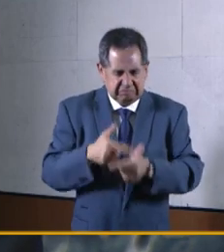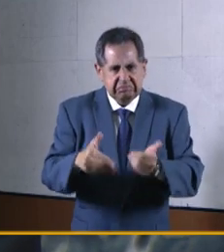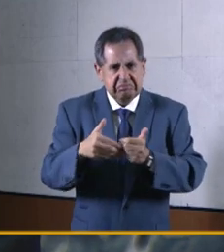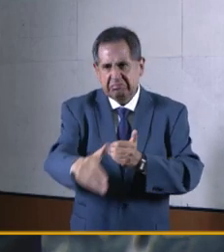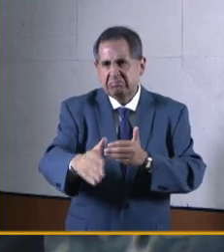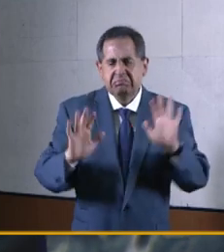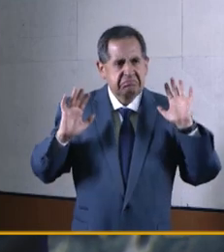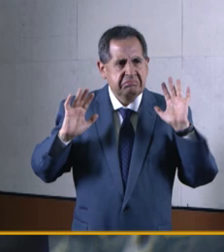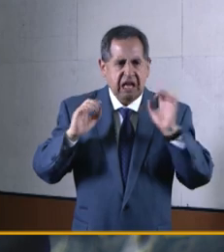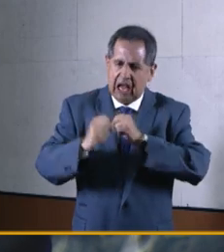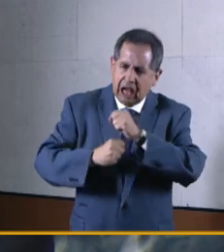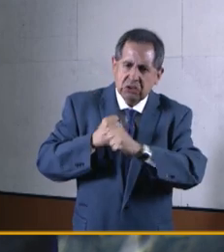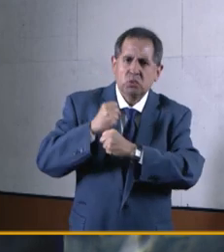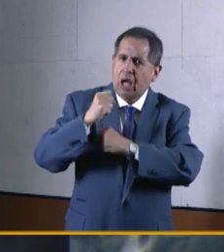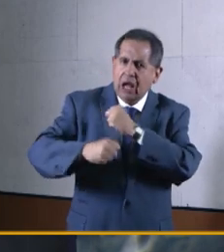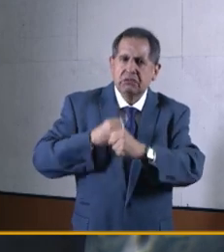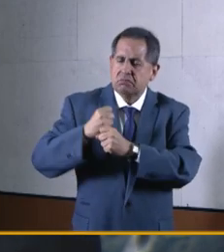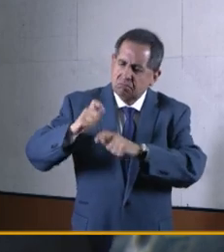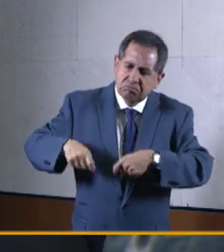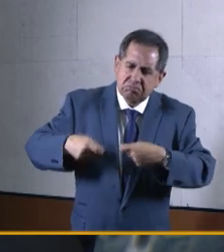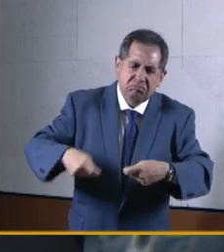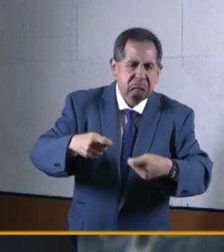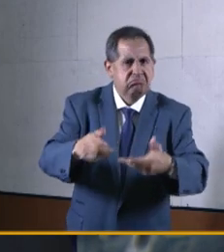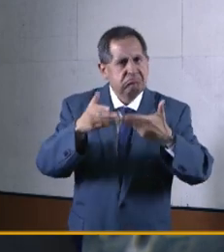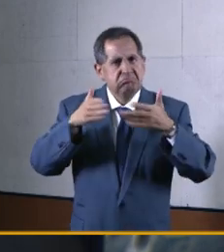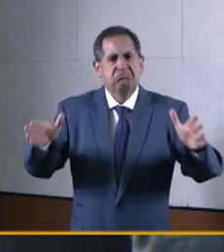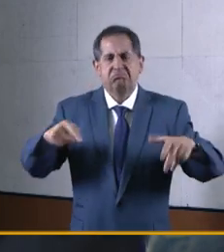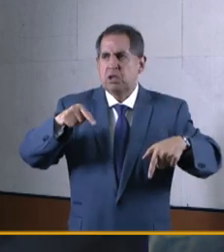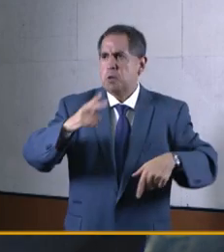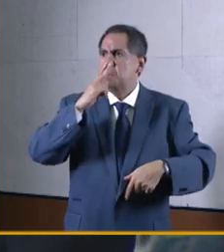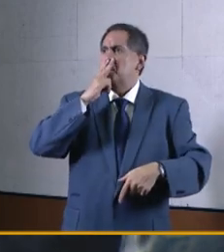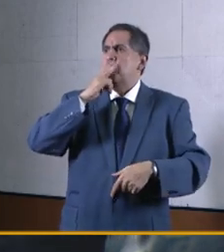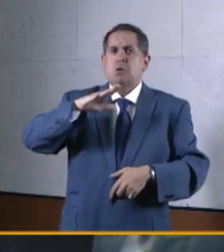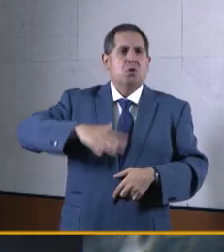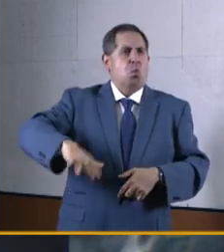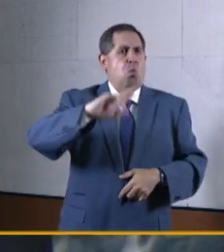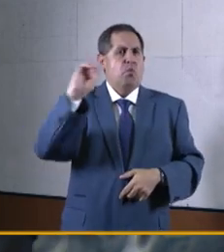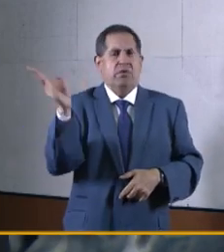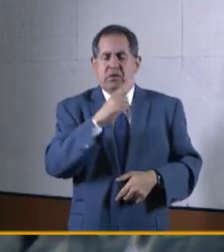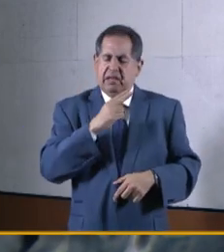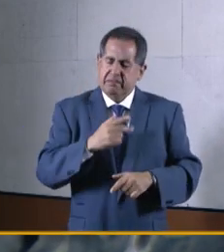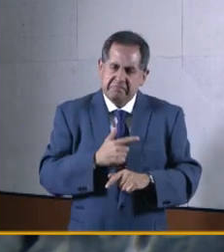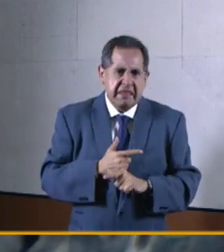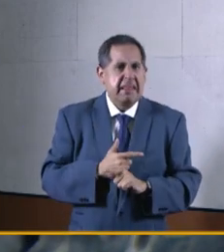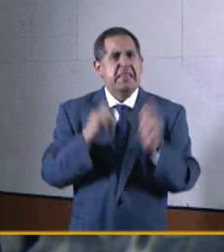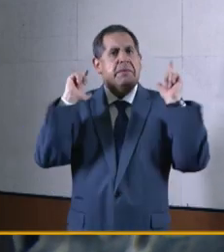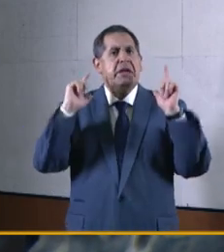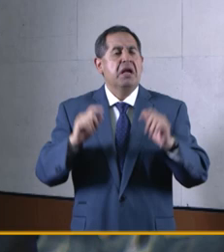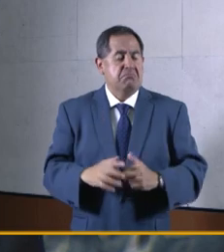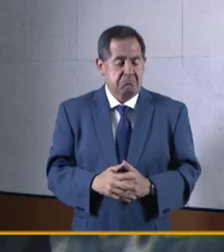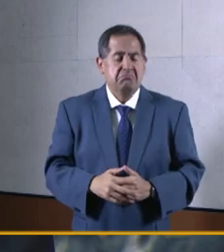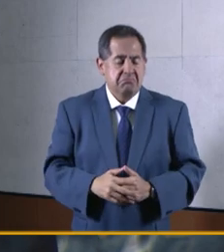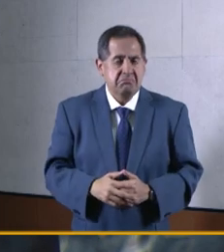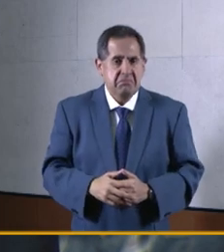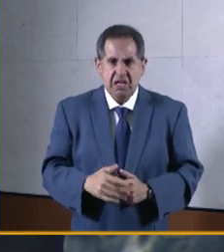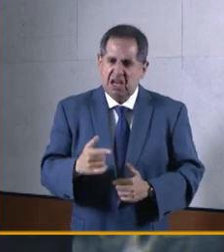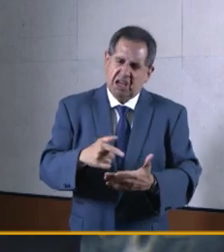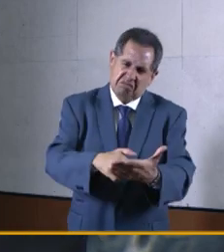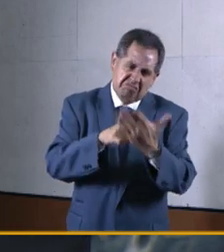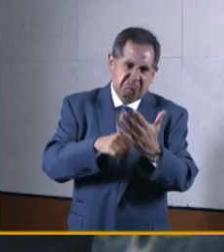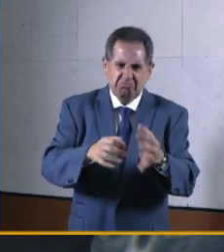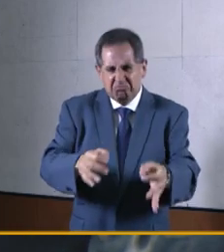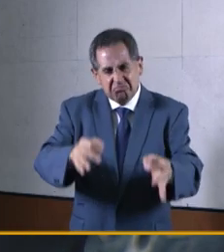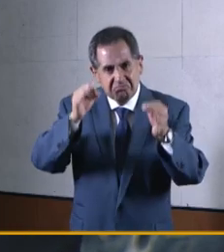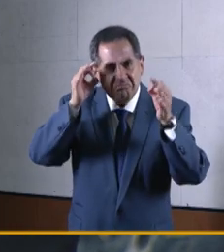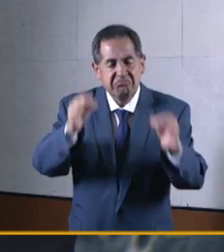todas las generaciones que llegaron a la morada universitaria ha aprobado su excelencia y